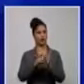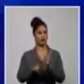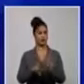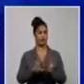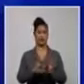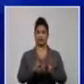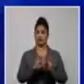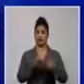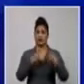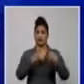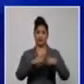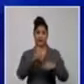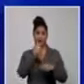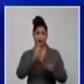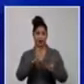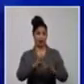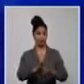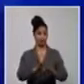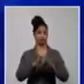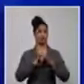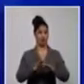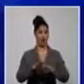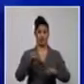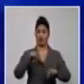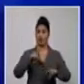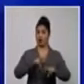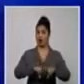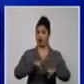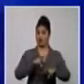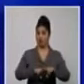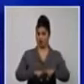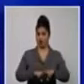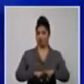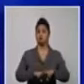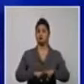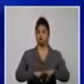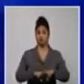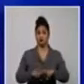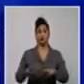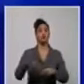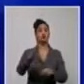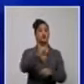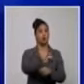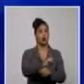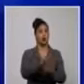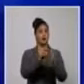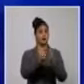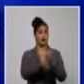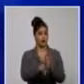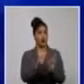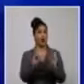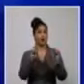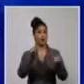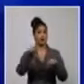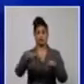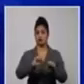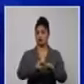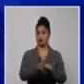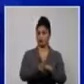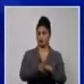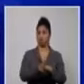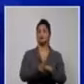presente en toda Cuba, pero que realmente en estos lugares el riesgo es muy